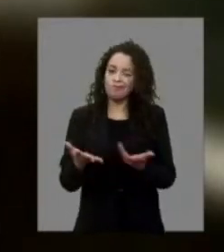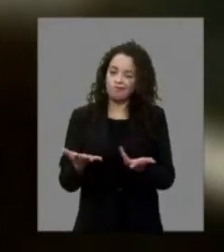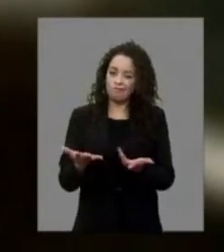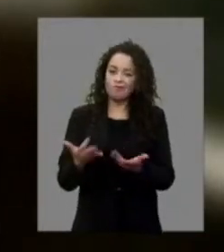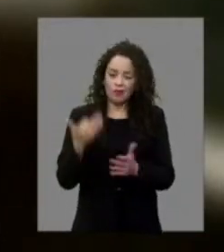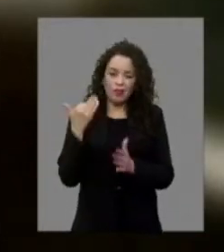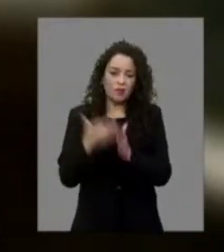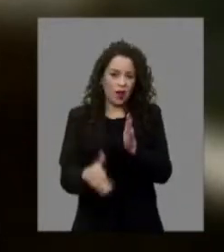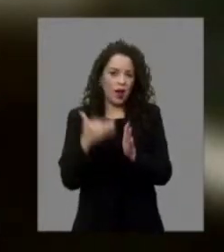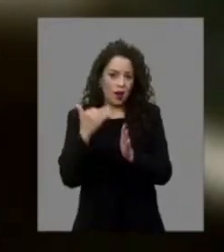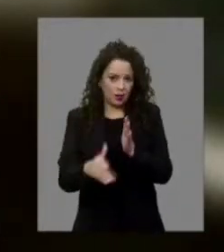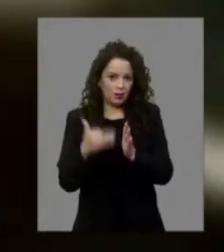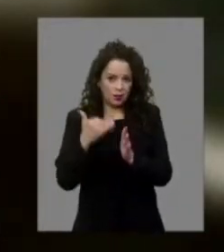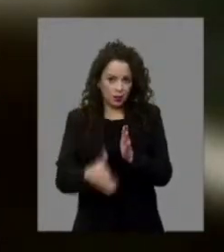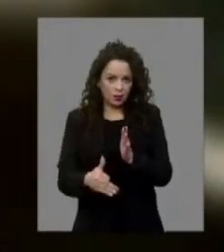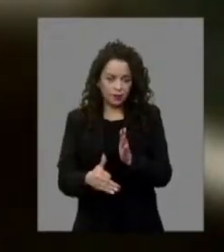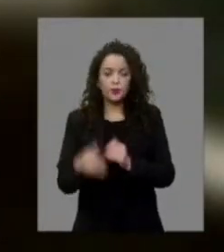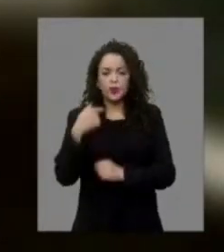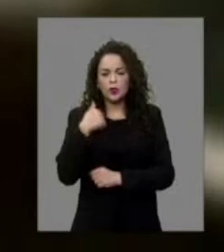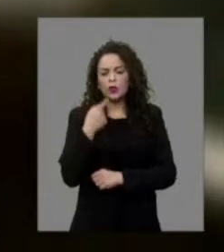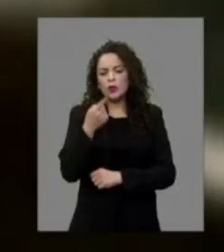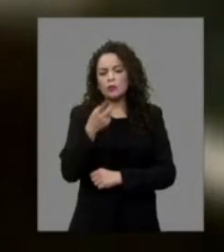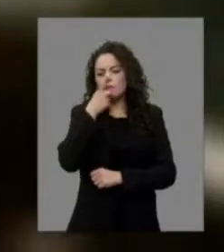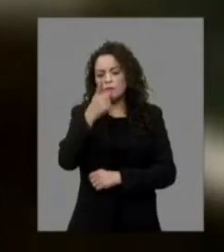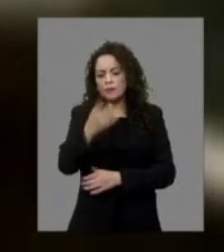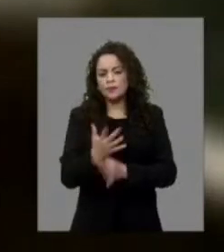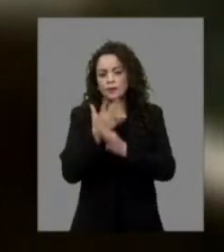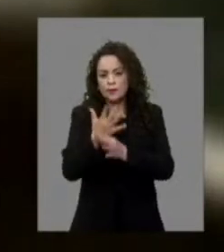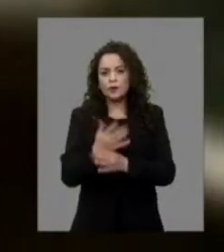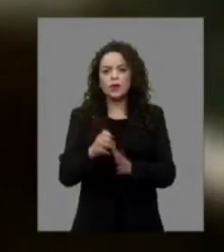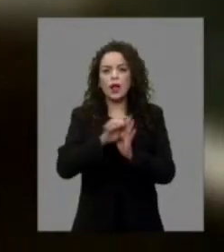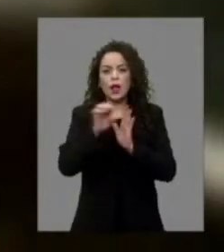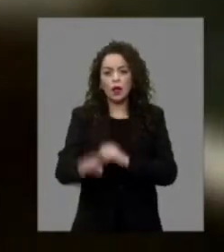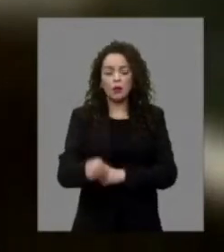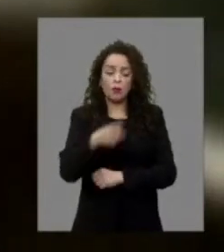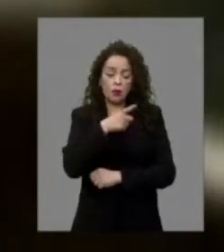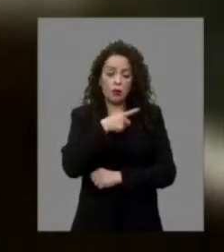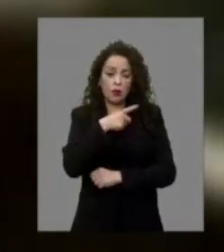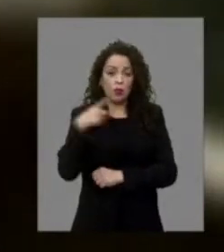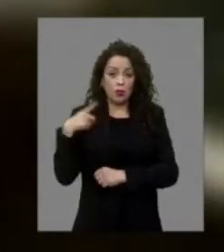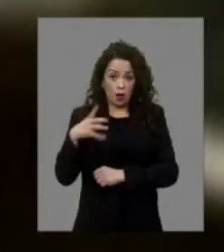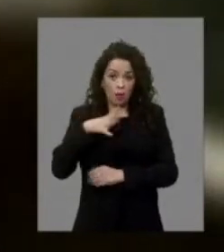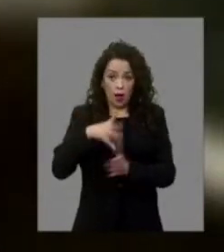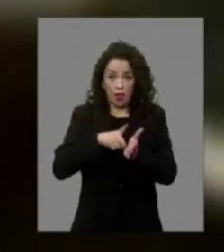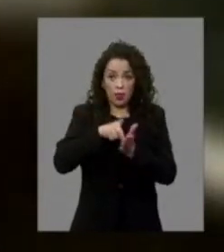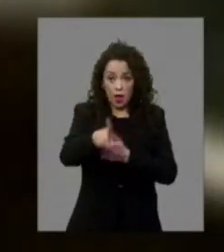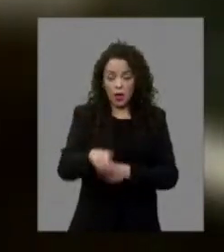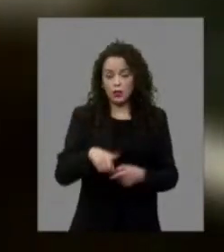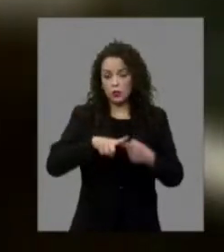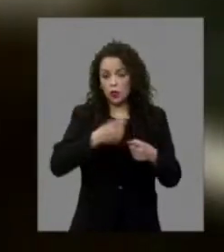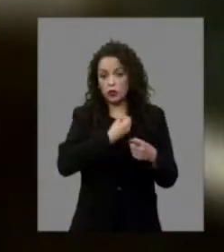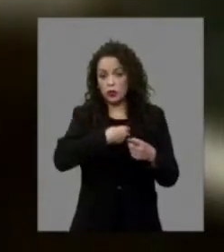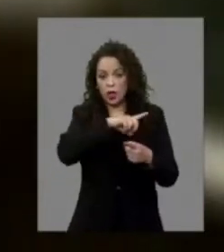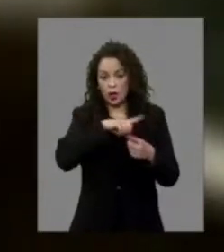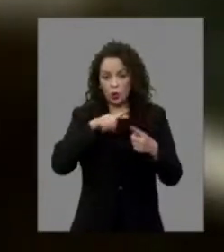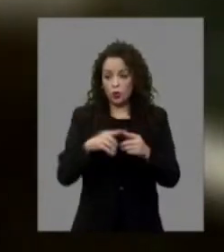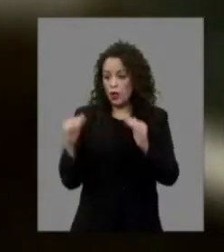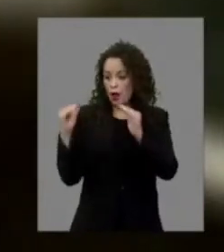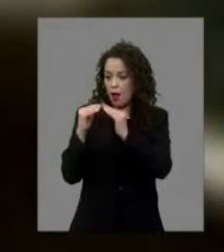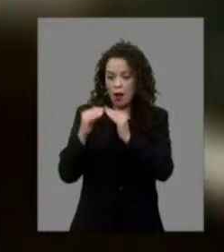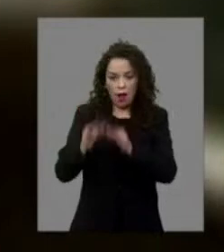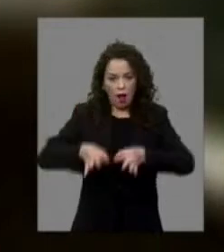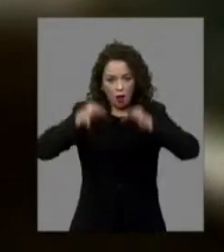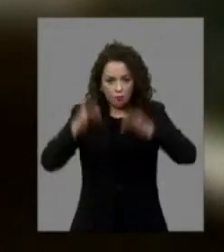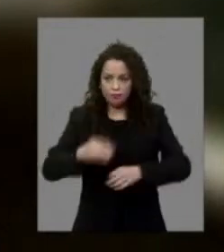Y hablo, por ejemplo, de derechos como el derecho a la vivienda digna, como el derecho a la salud, como el derecho a un medio